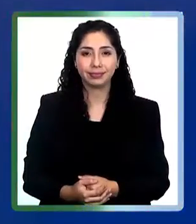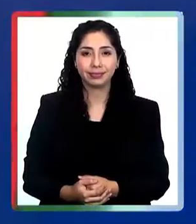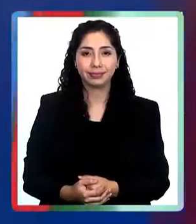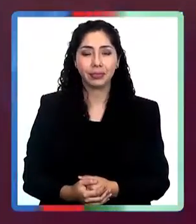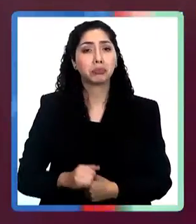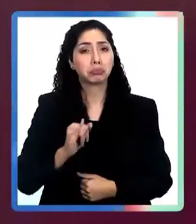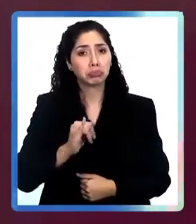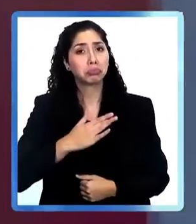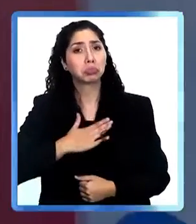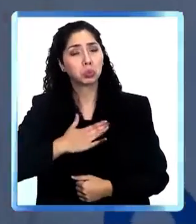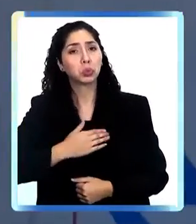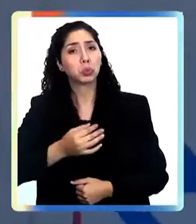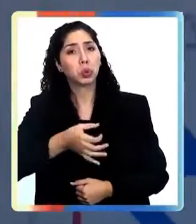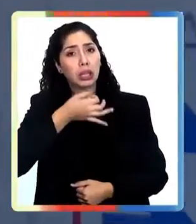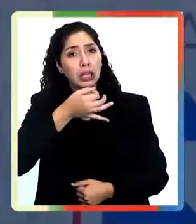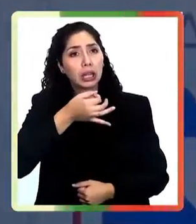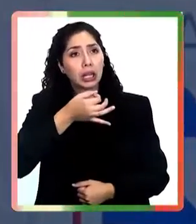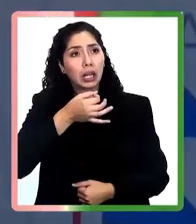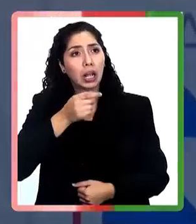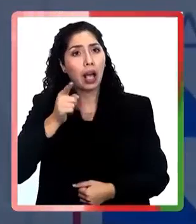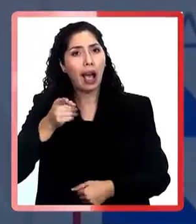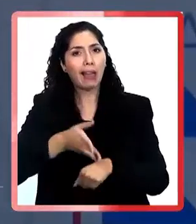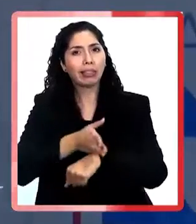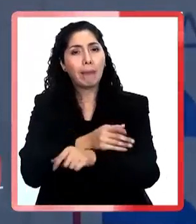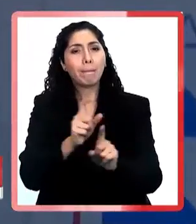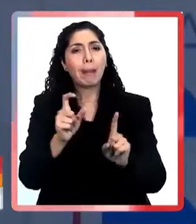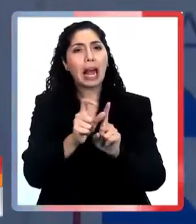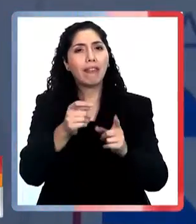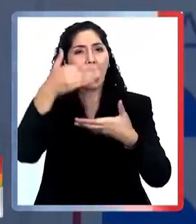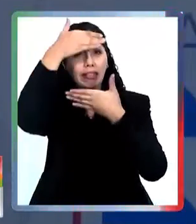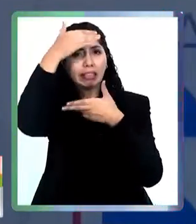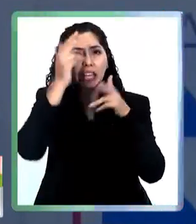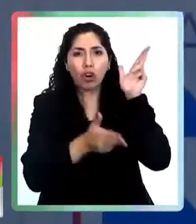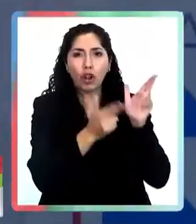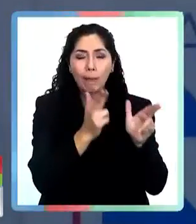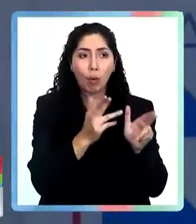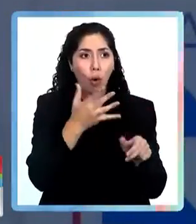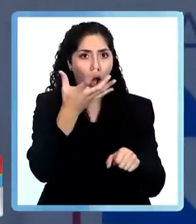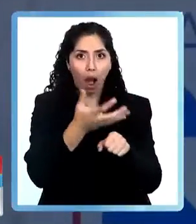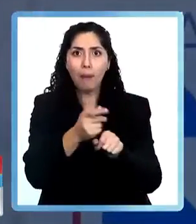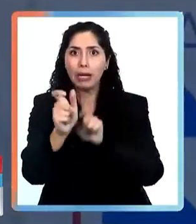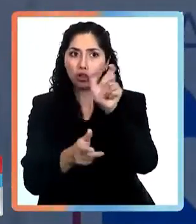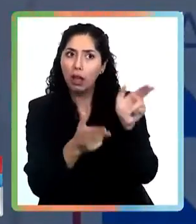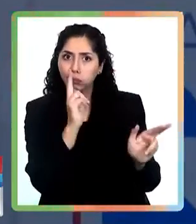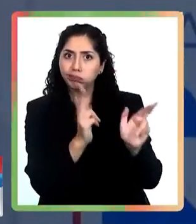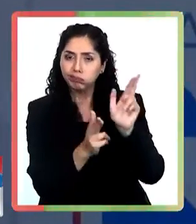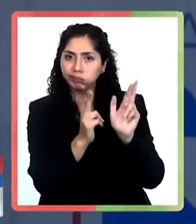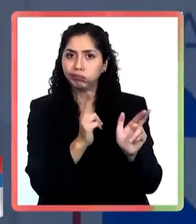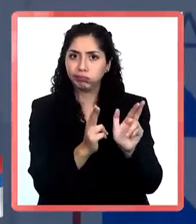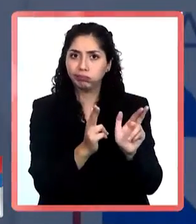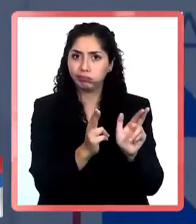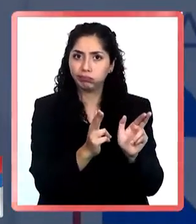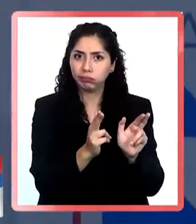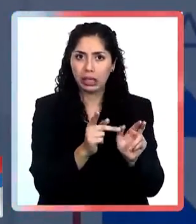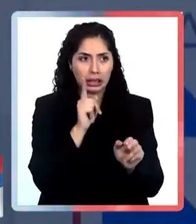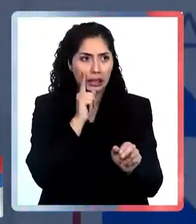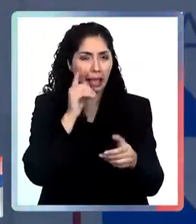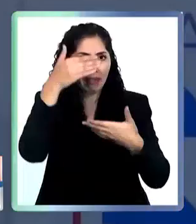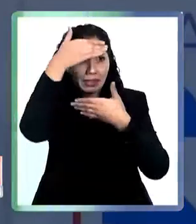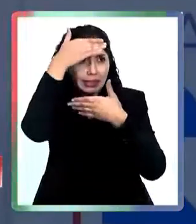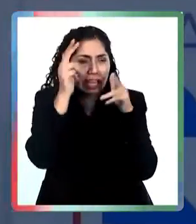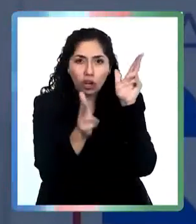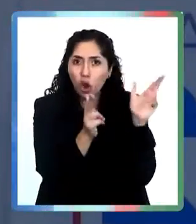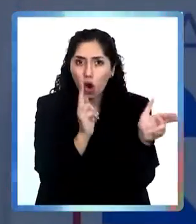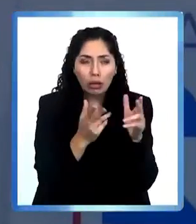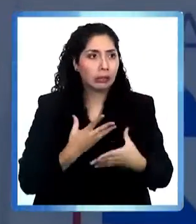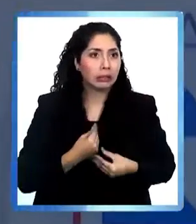y en todo su discurso no uso la palabra terrorismo y en estos momentos tenemos gente armada con armamento de guerra que está usando el terror